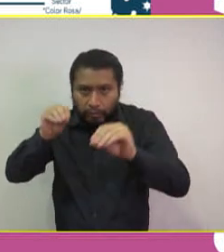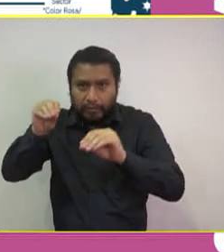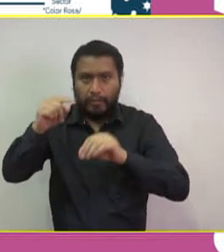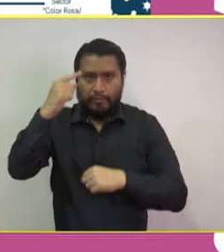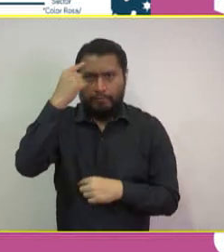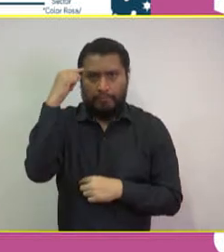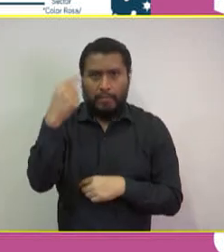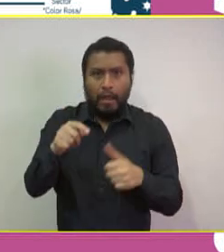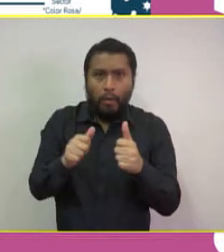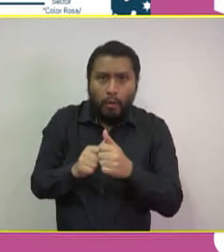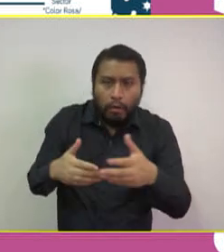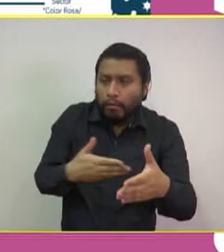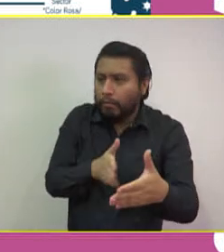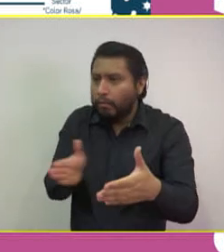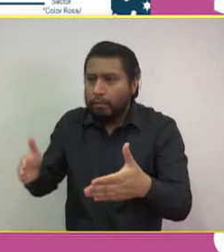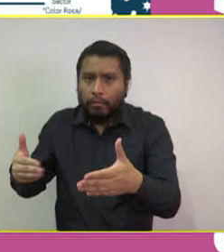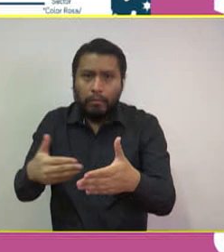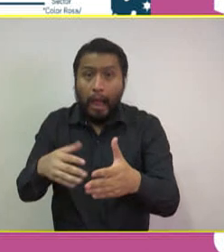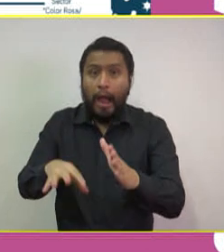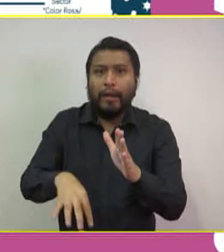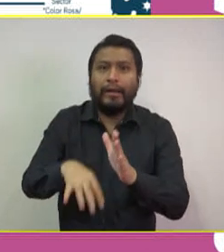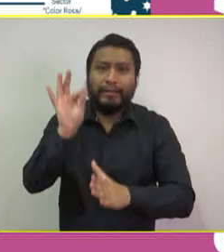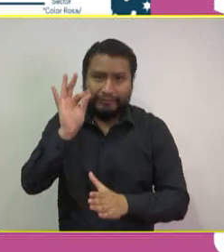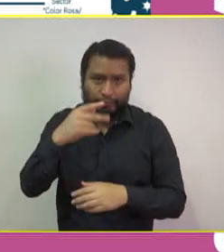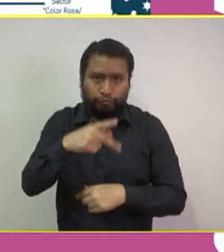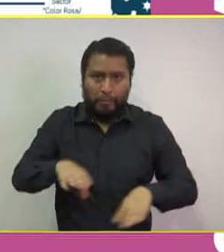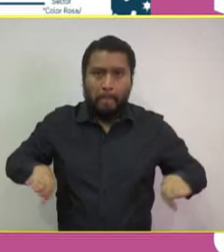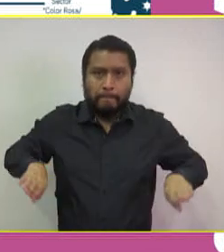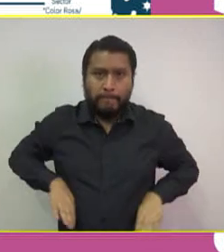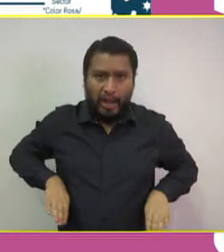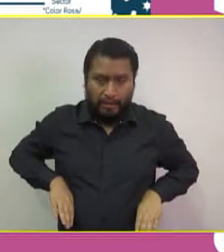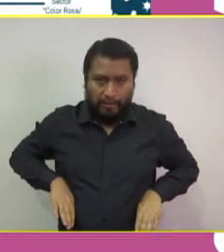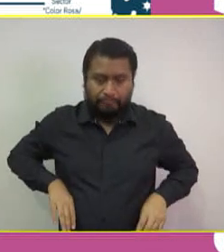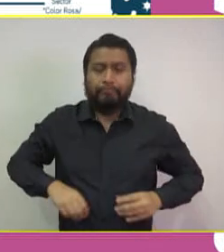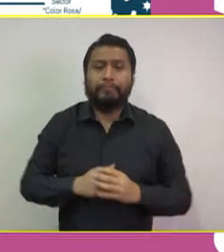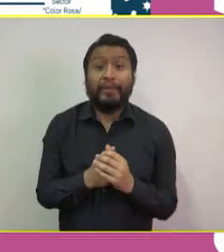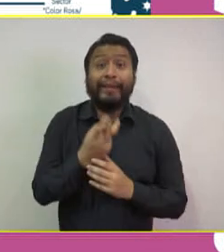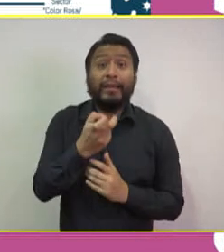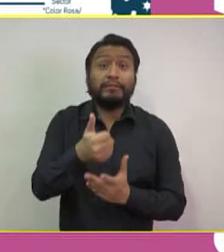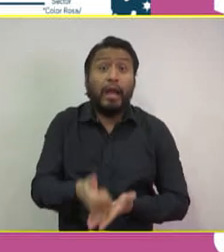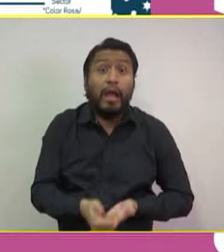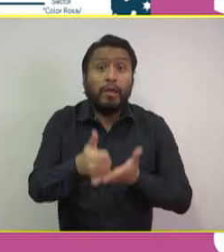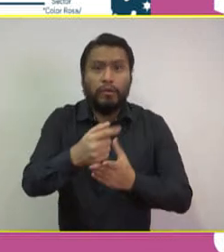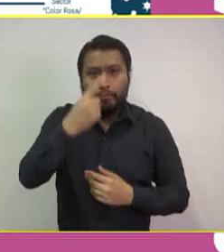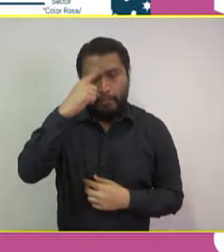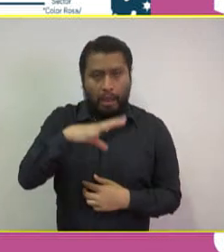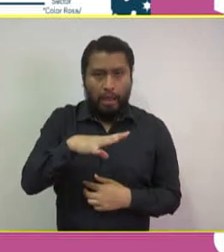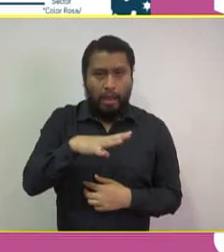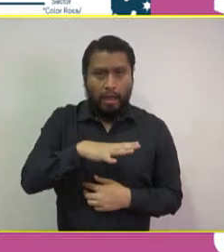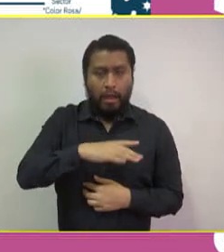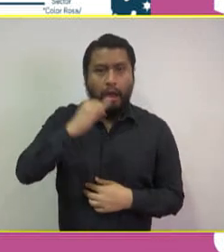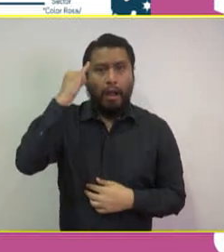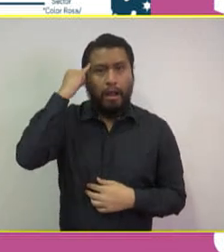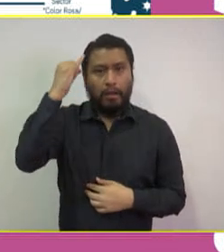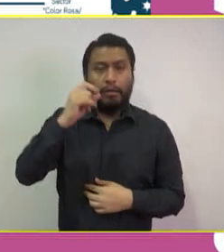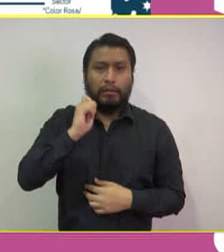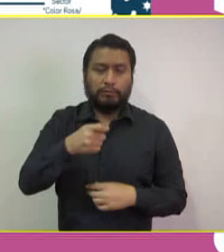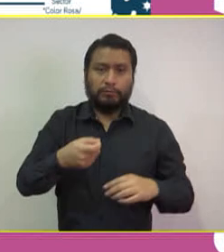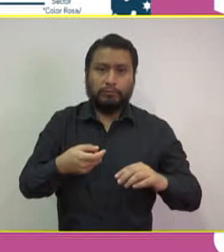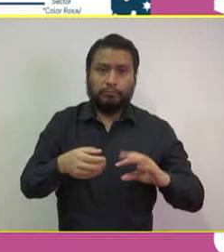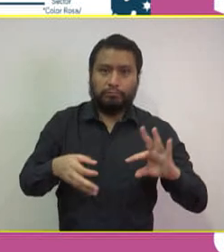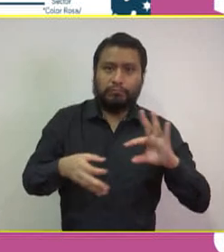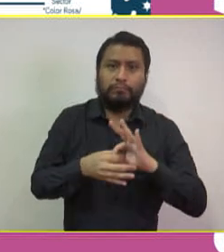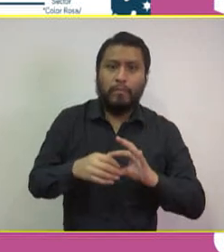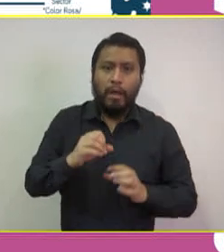a través del laberinto encontrar a su par tridimensional. Esto nos ayuda mucho para hacer esta relación áptica